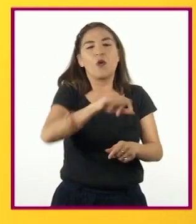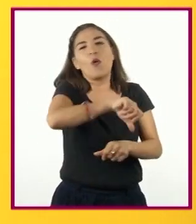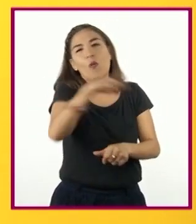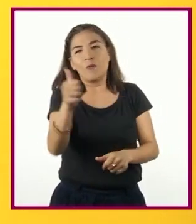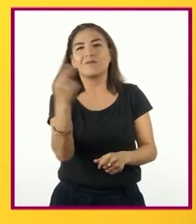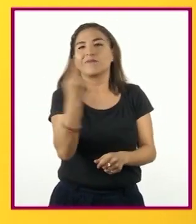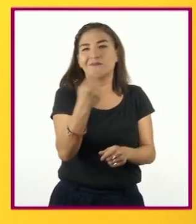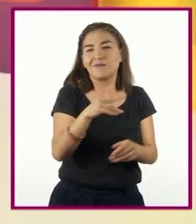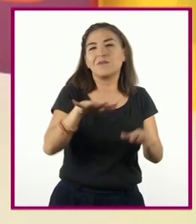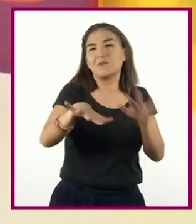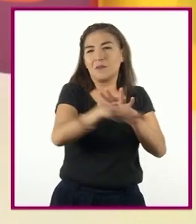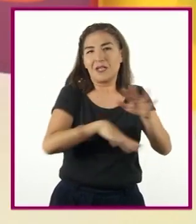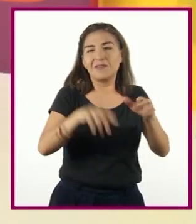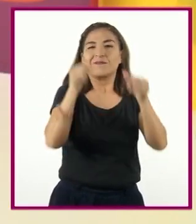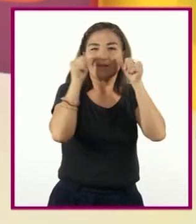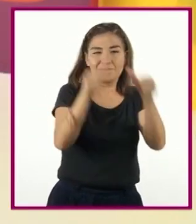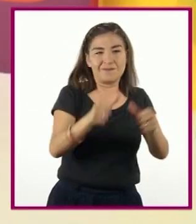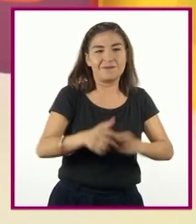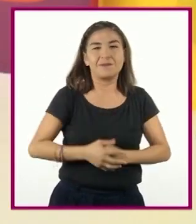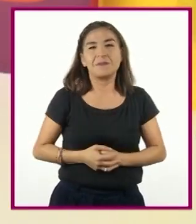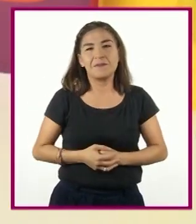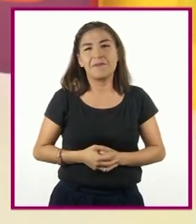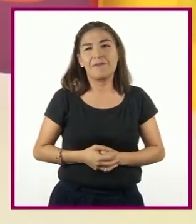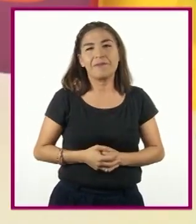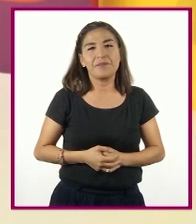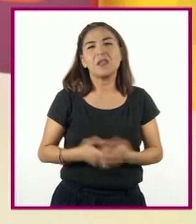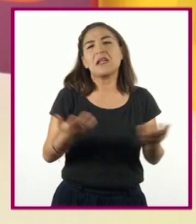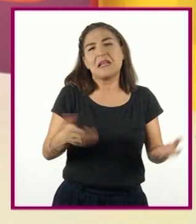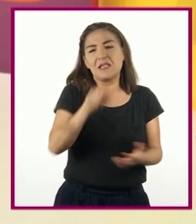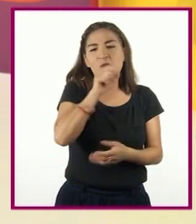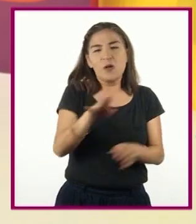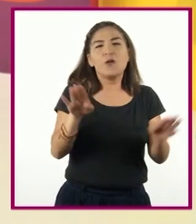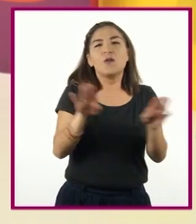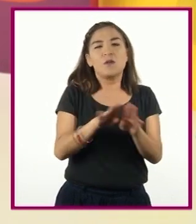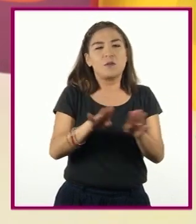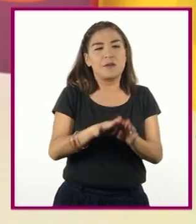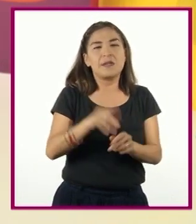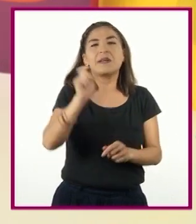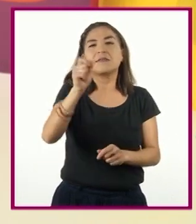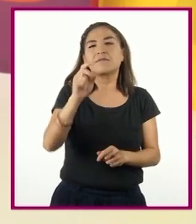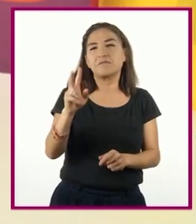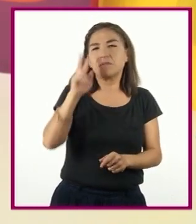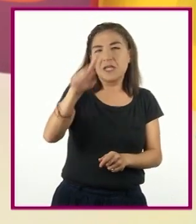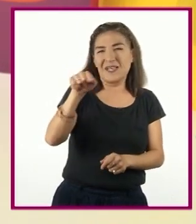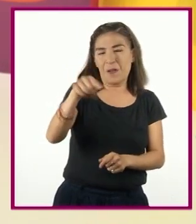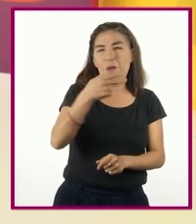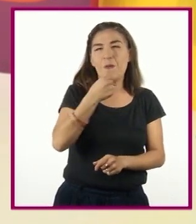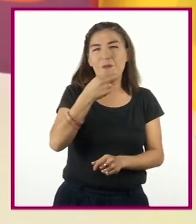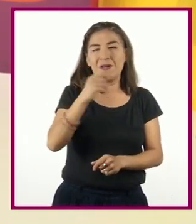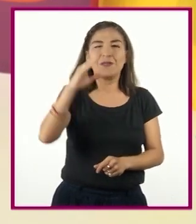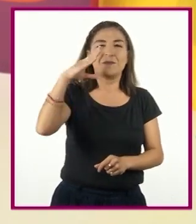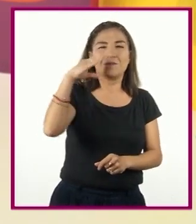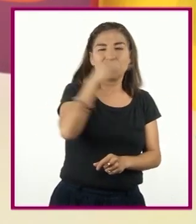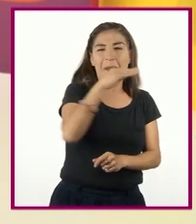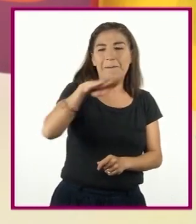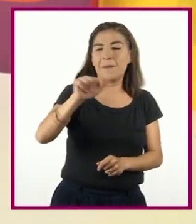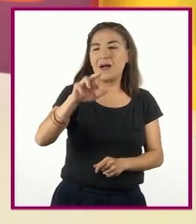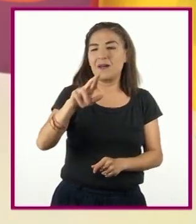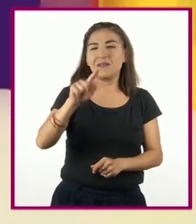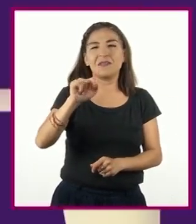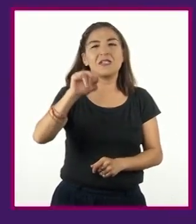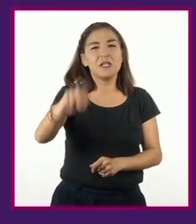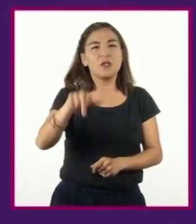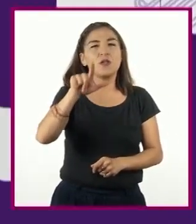otras necesidades. Podríamos hacer caso a Martin Luther King cuando expresó en su